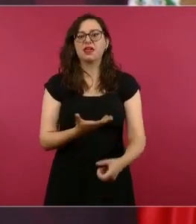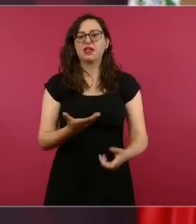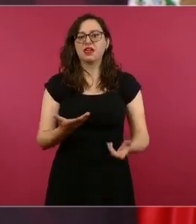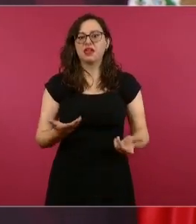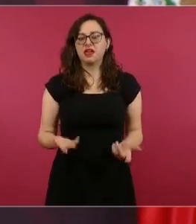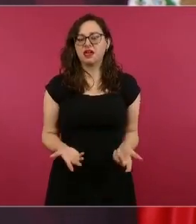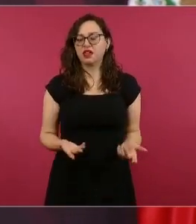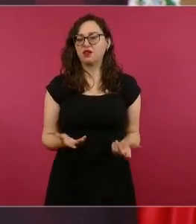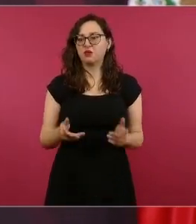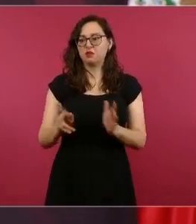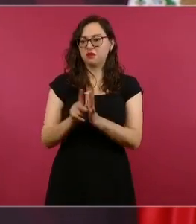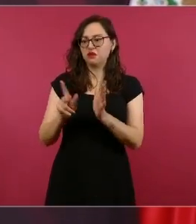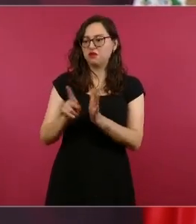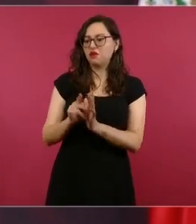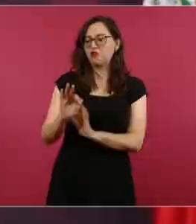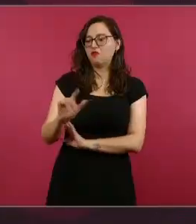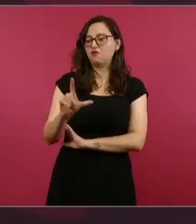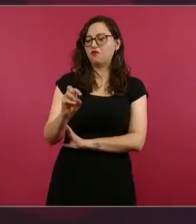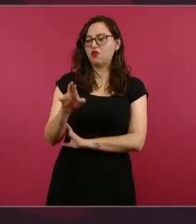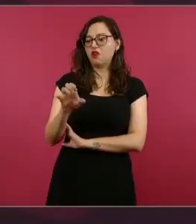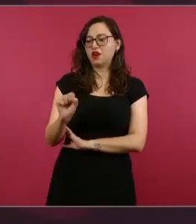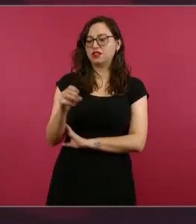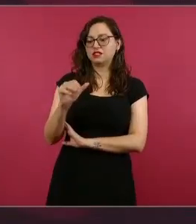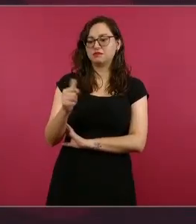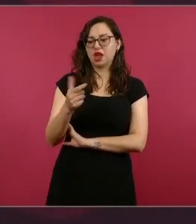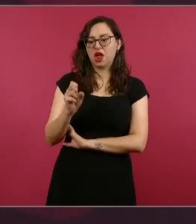los Flores Magón,